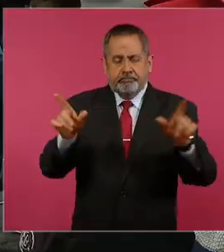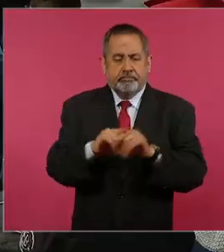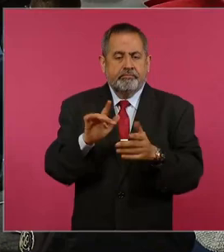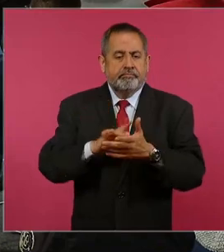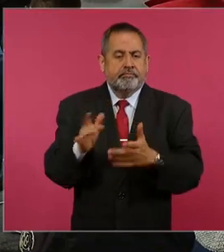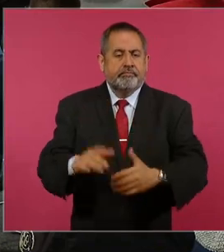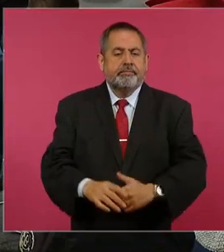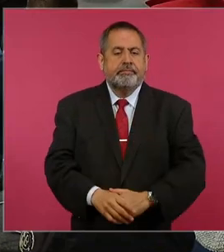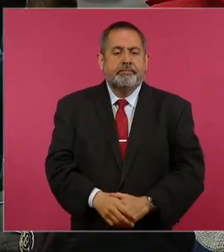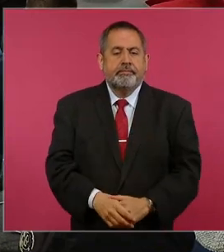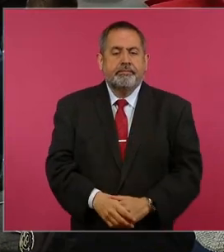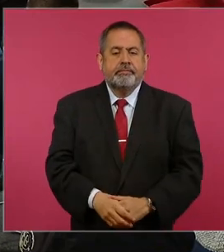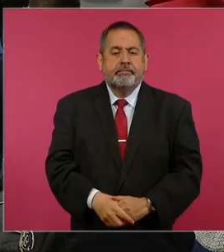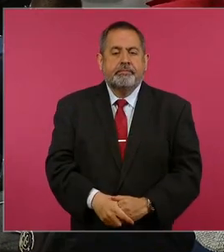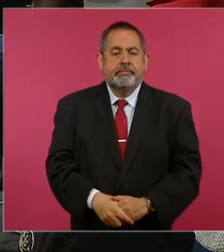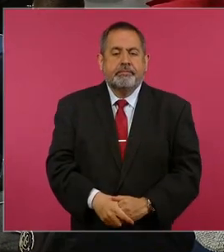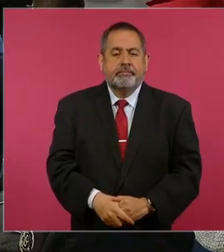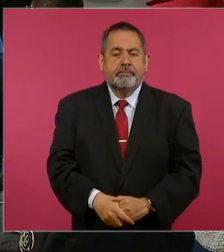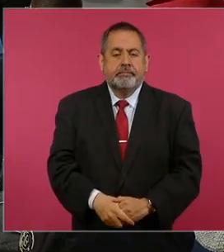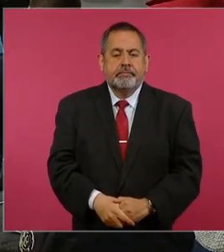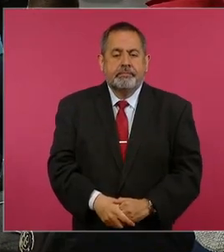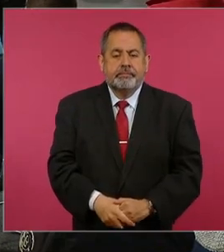gracias.